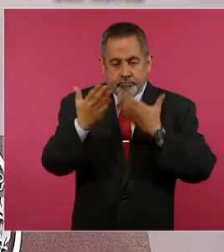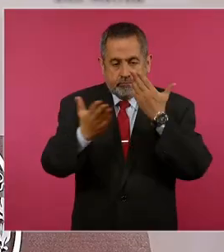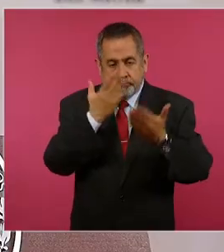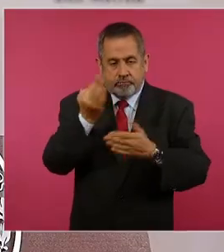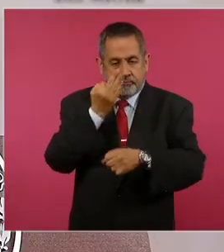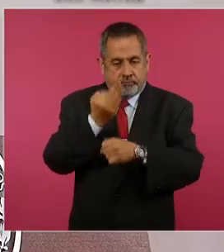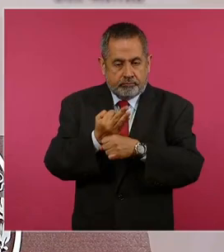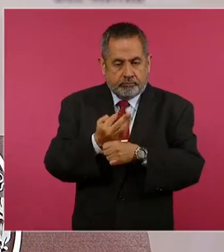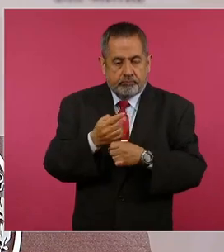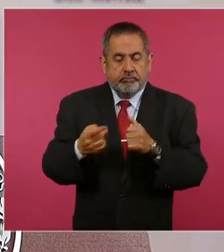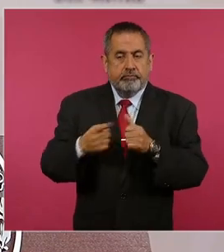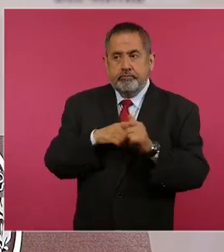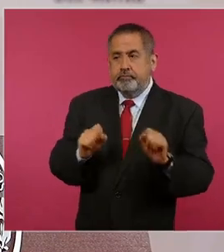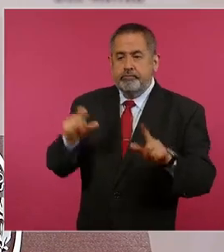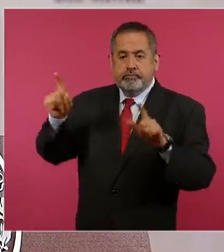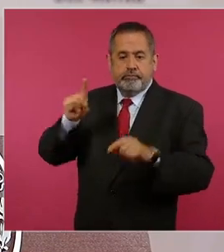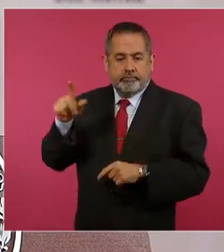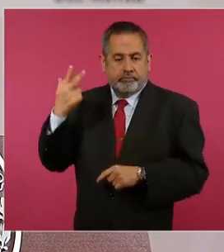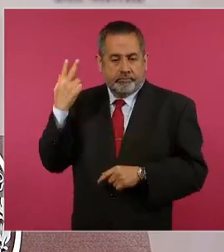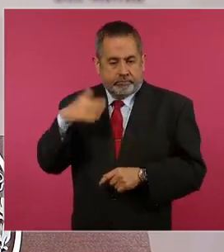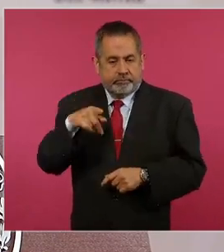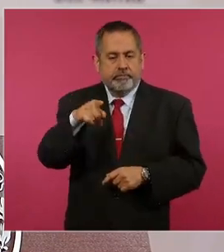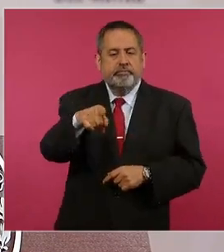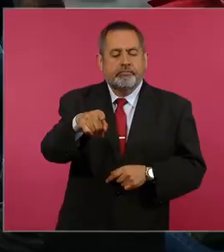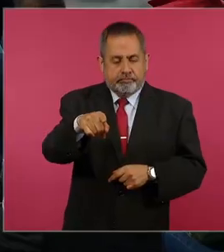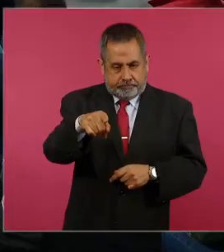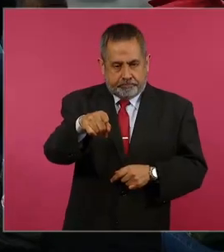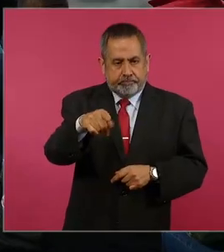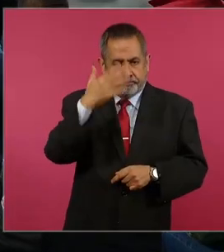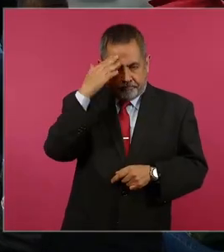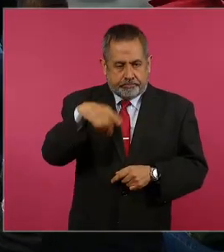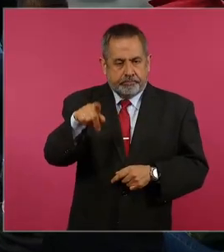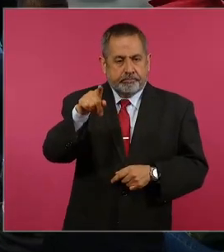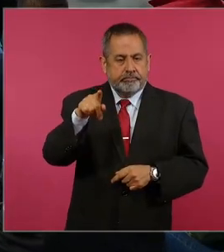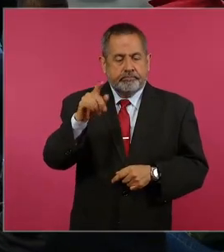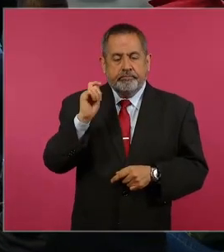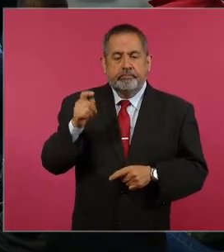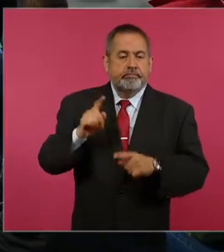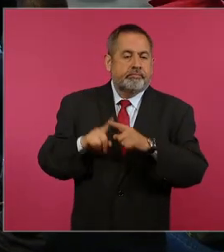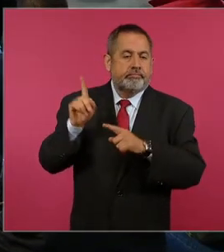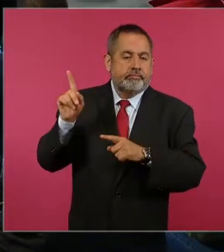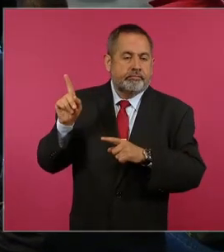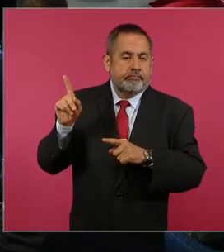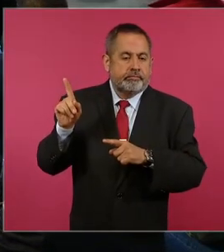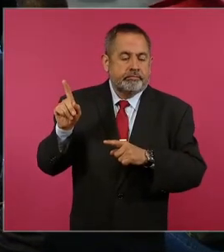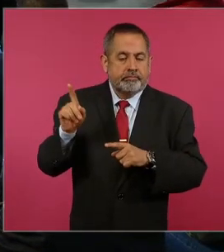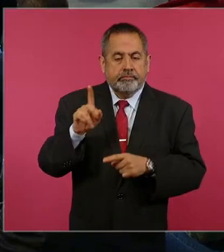la primera imagen, como ustedes saben, ya lo mencioné, está la,